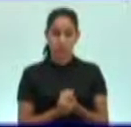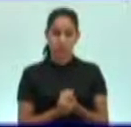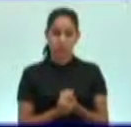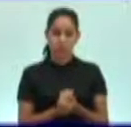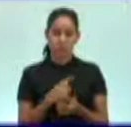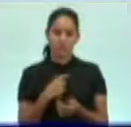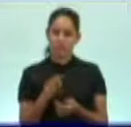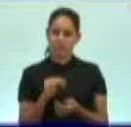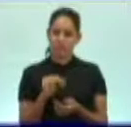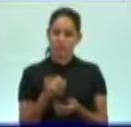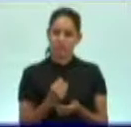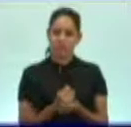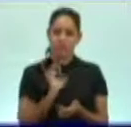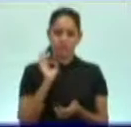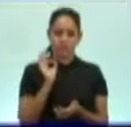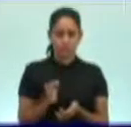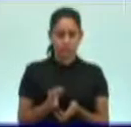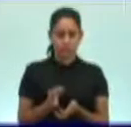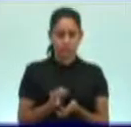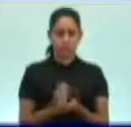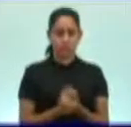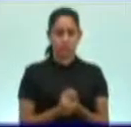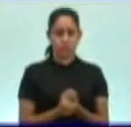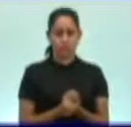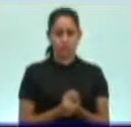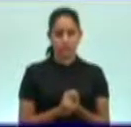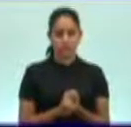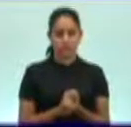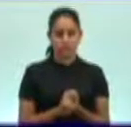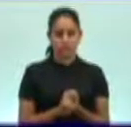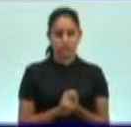expresen dignidad absoluta.